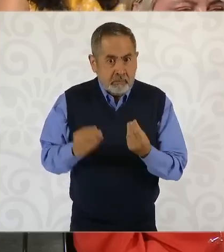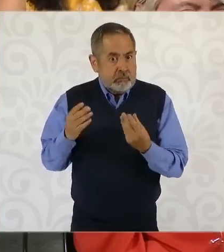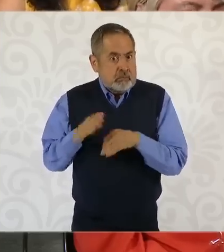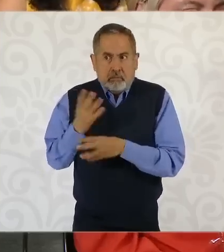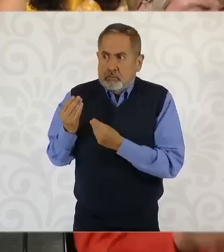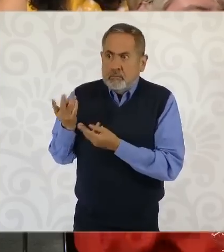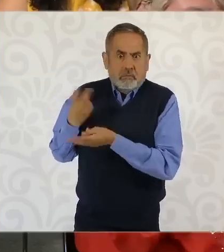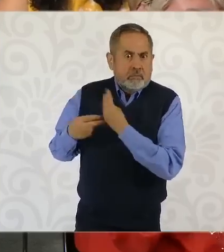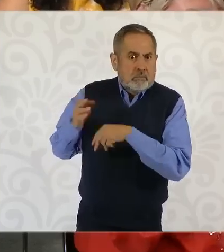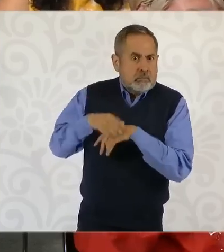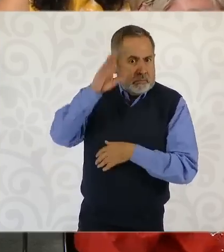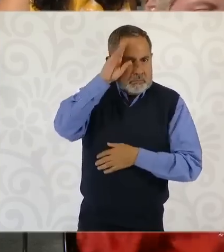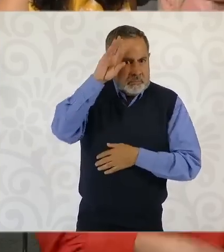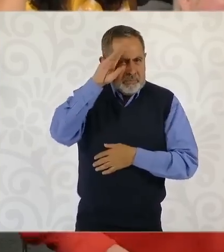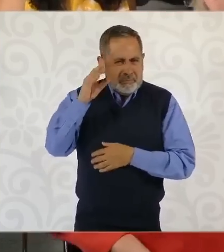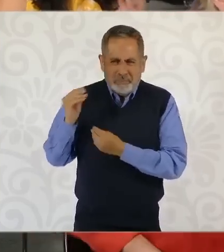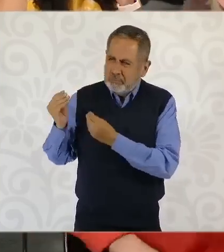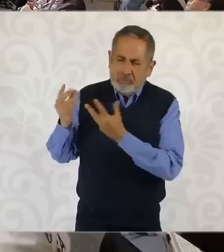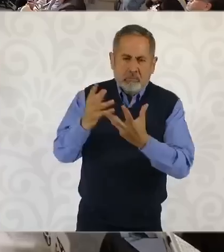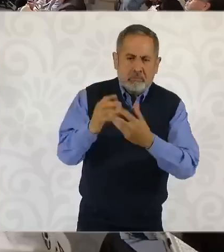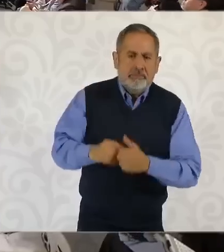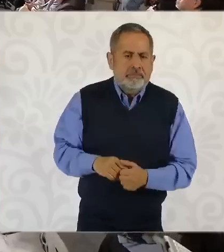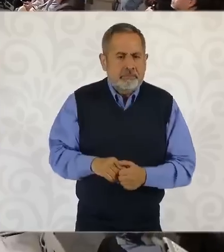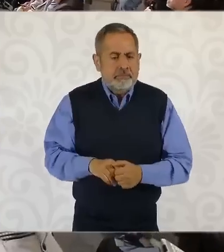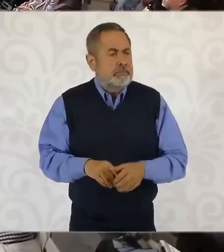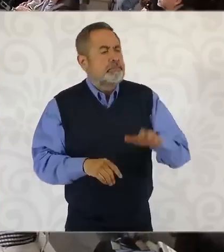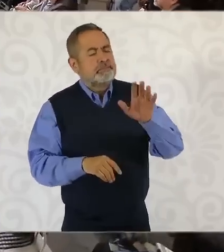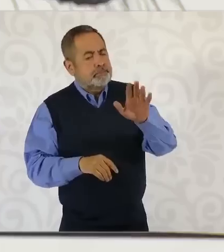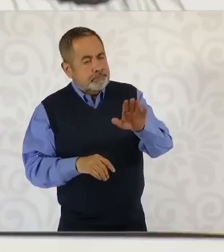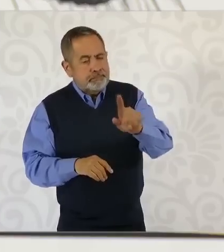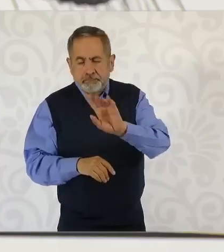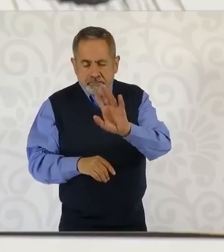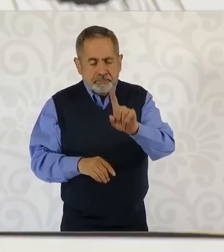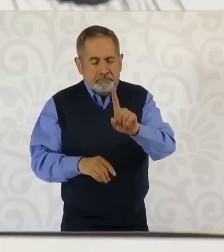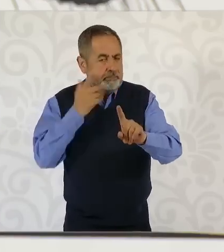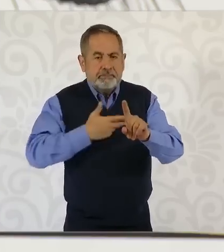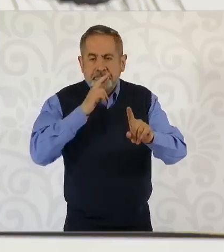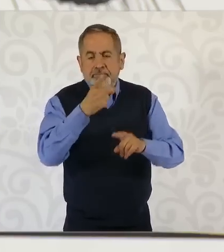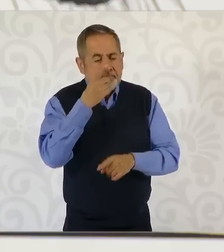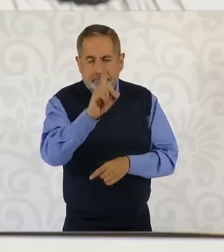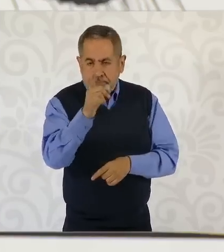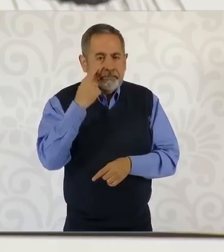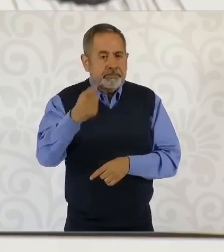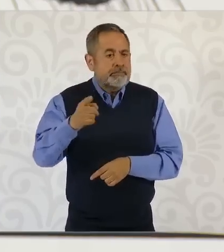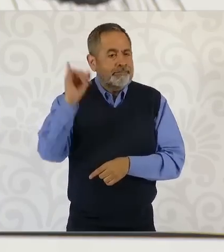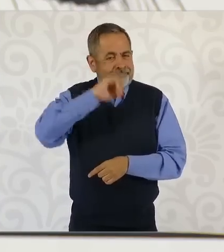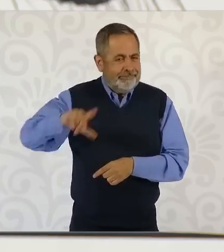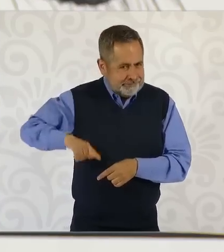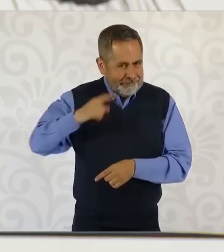llegaron a este sitio, pues que eran a todas luces un concierto. Venían patrullando, incluso lo dijo la jefa de gobierno.